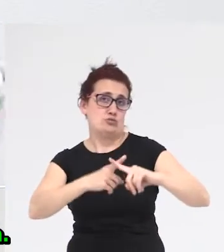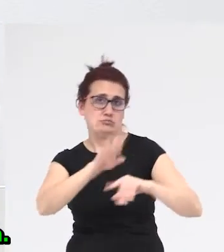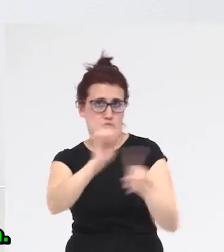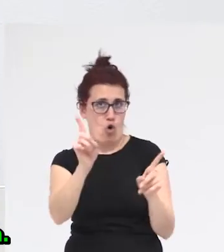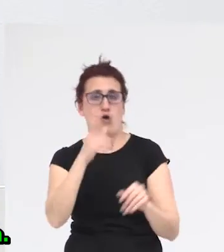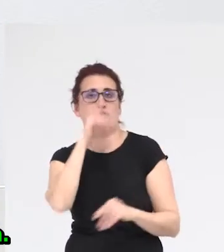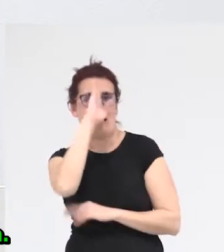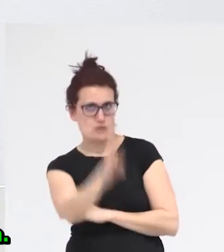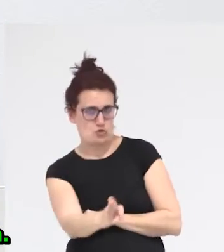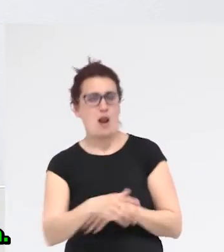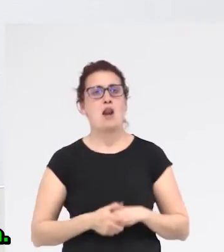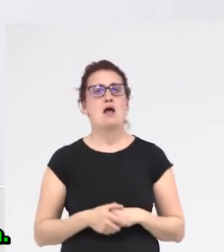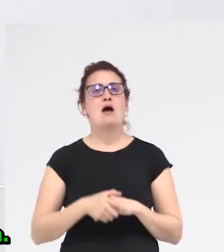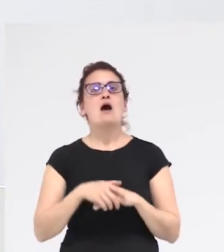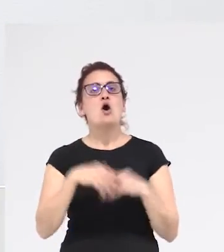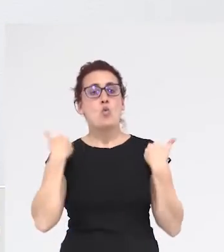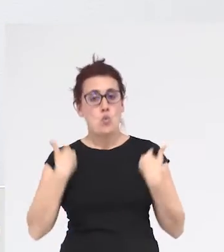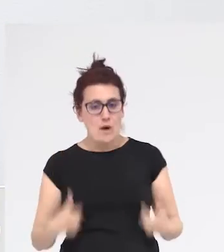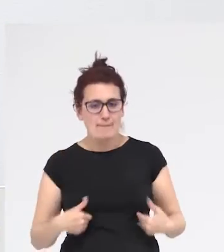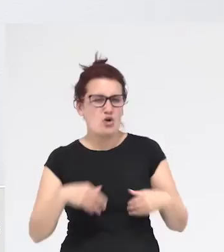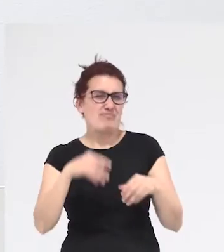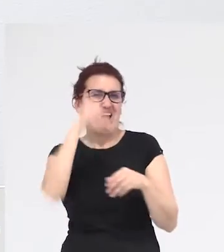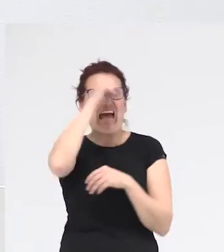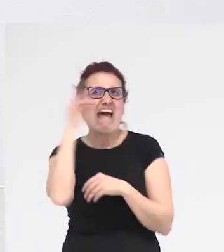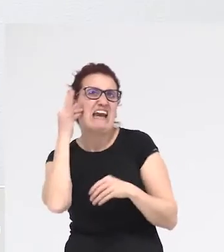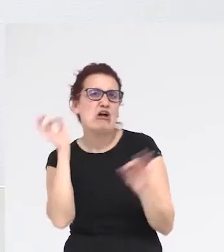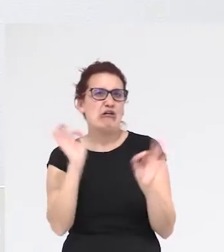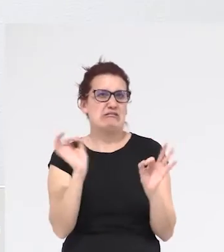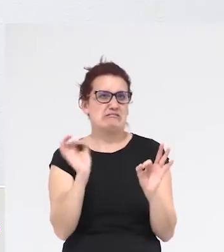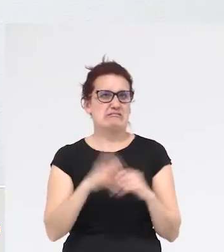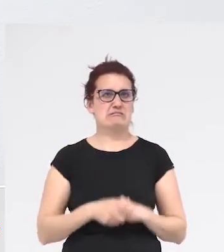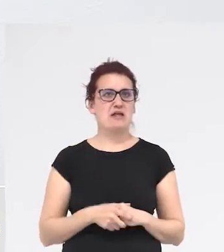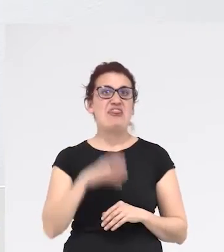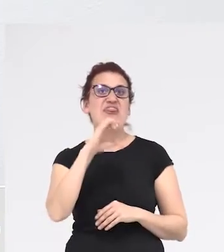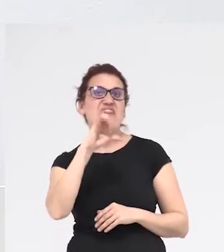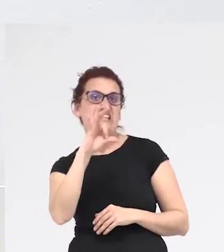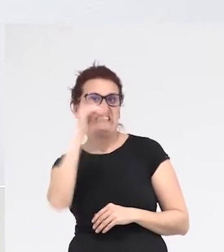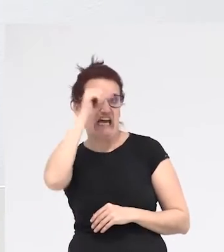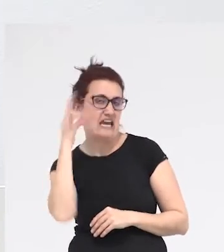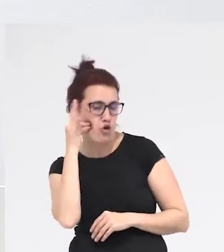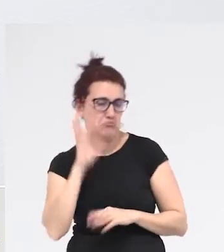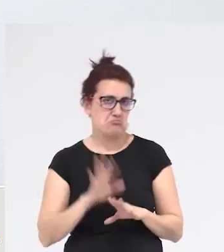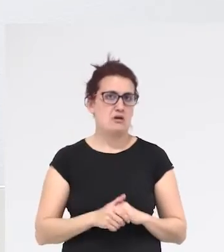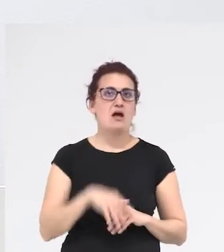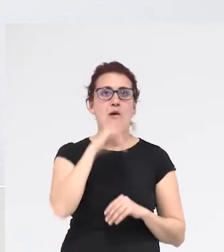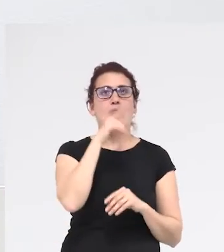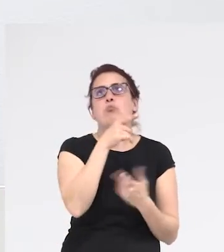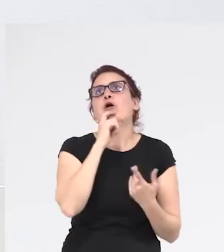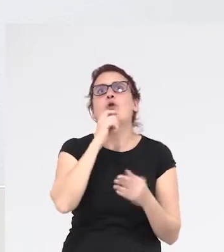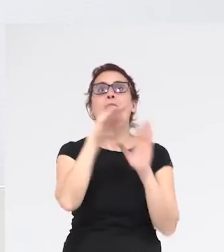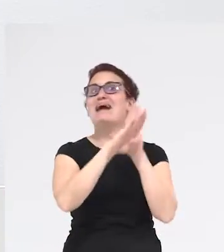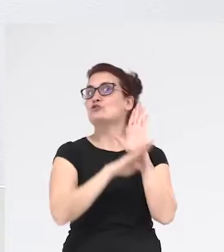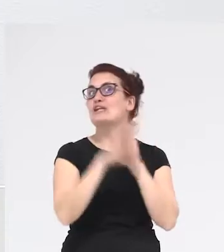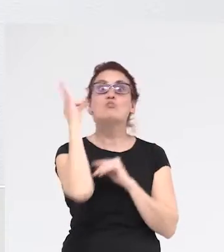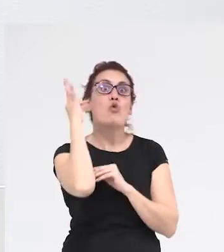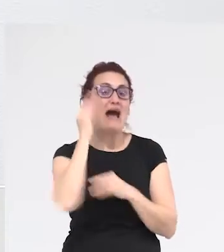y es un cuerpo cisgénero también, ¿no? O sea, no vamos a ver nunca en algo que se llama patrones a una mujer trans, por ejemplo, ¿no? O sea,